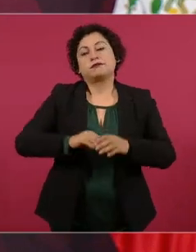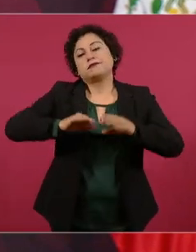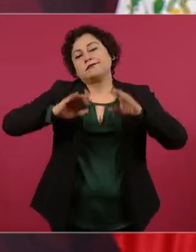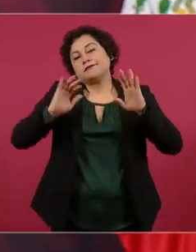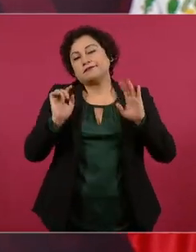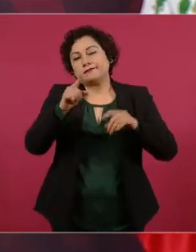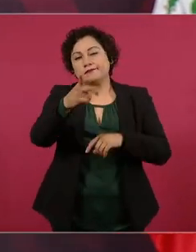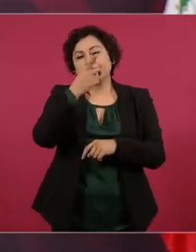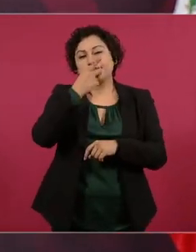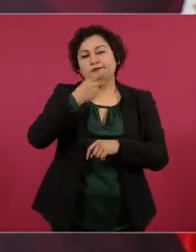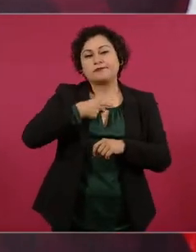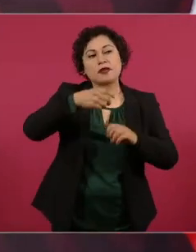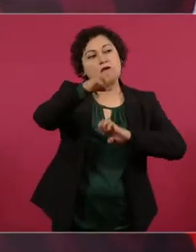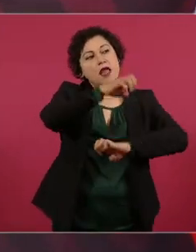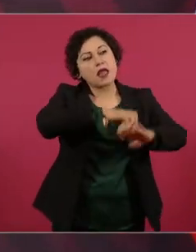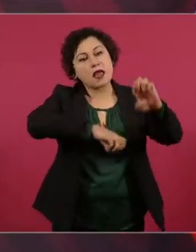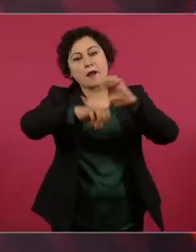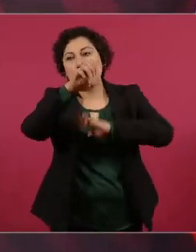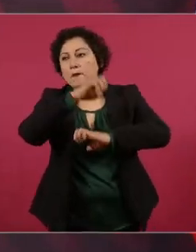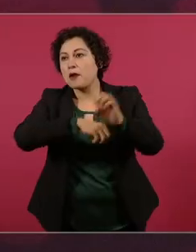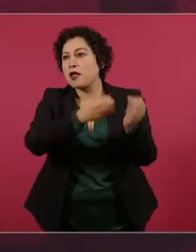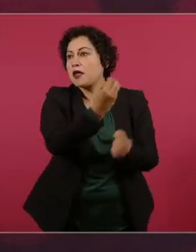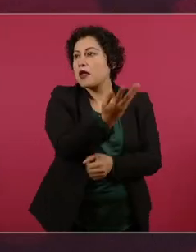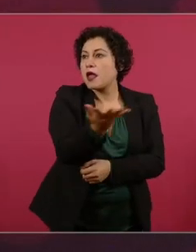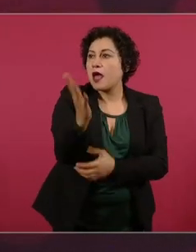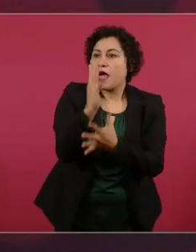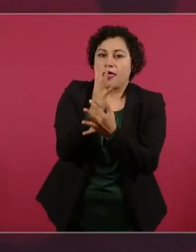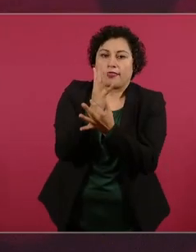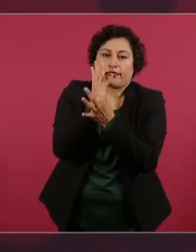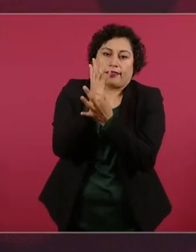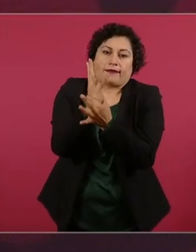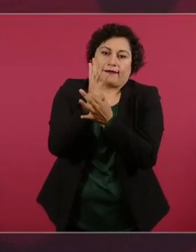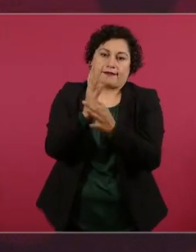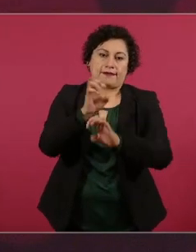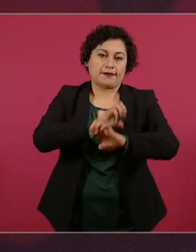calificadoras y a los financieros internacionales